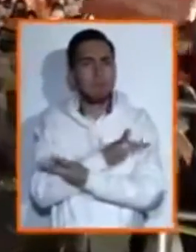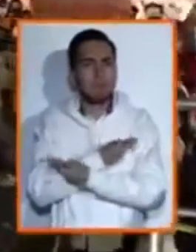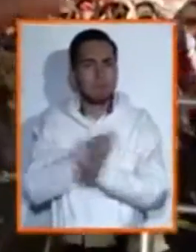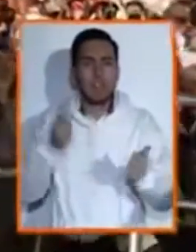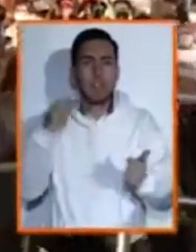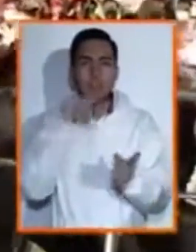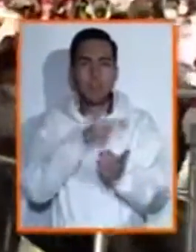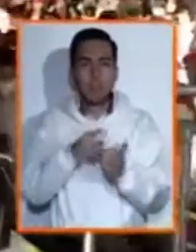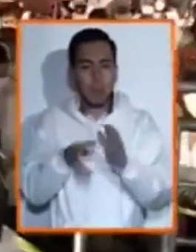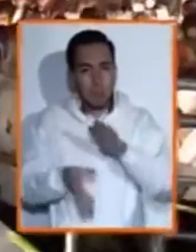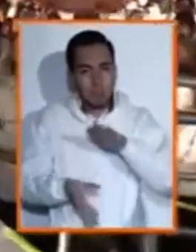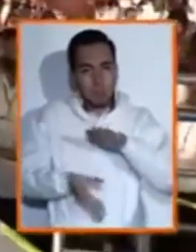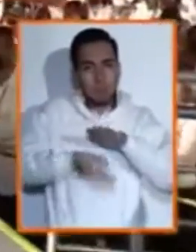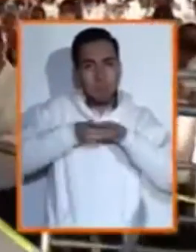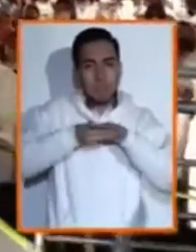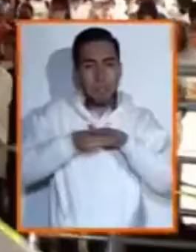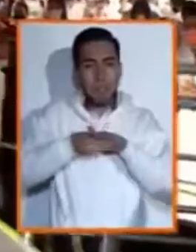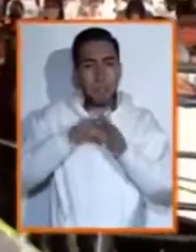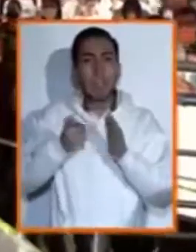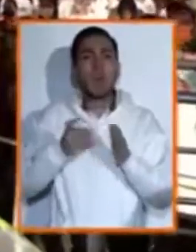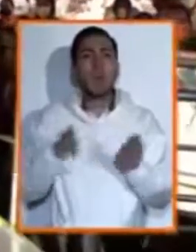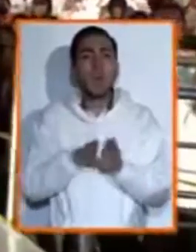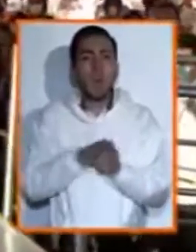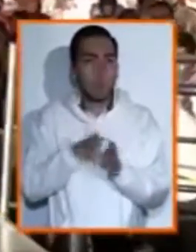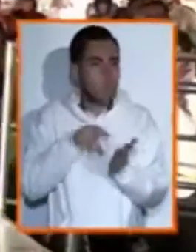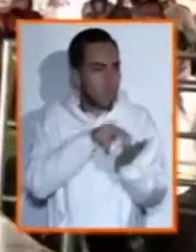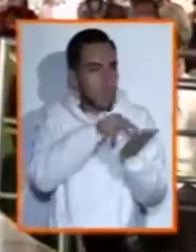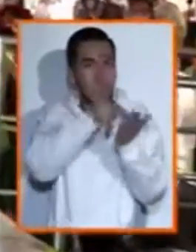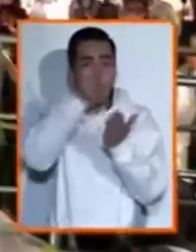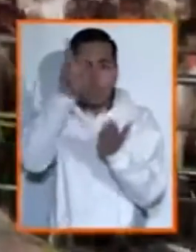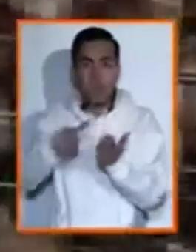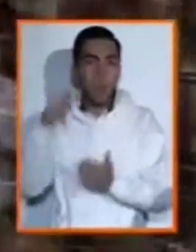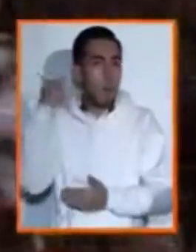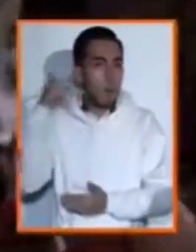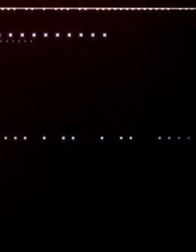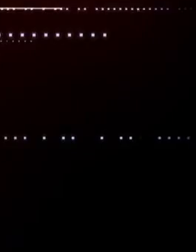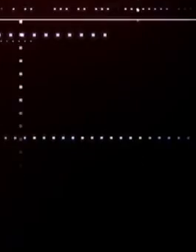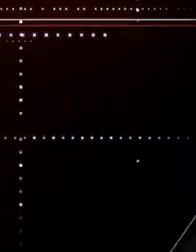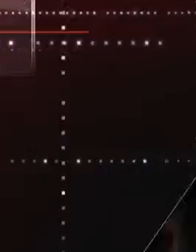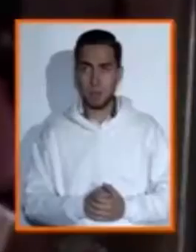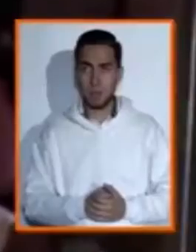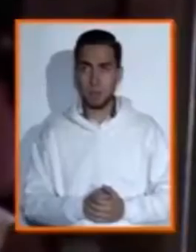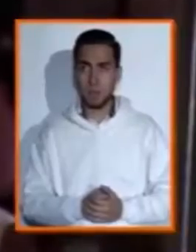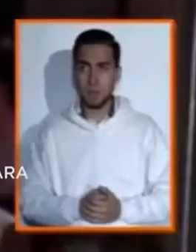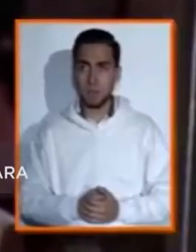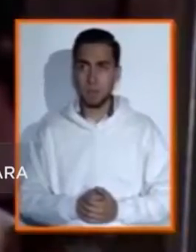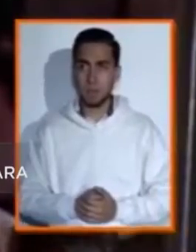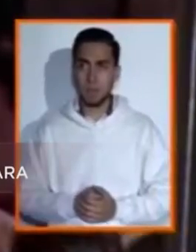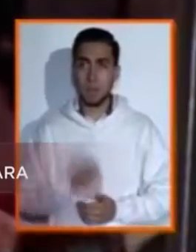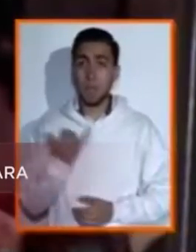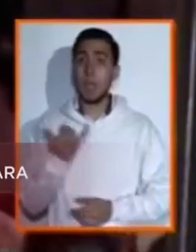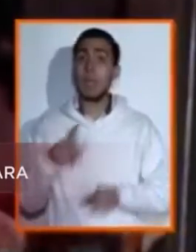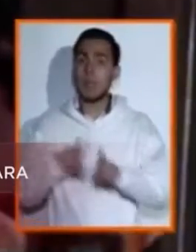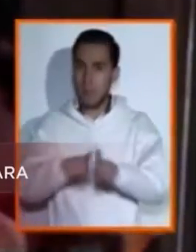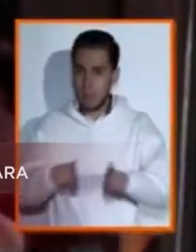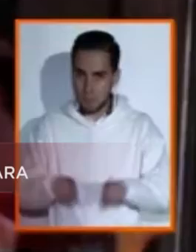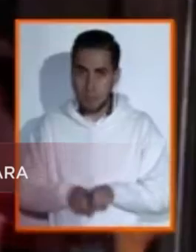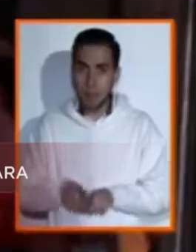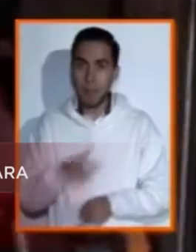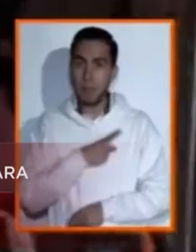cercano de la gente para que los ciudadanos tengan más seguridad economía empleo entre otros beneficios y vamos también a